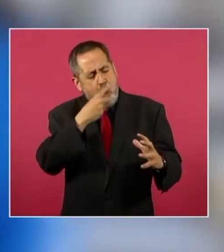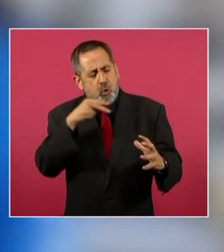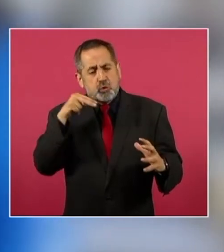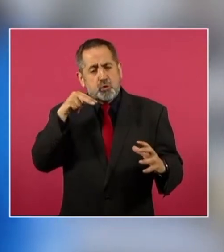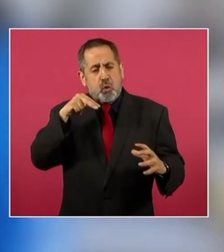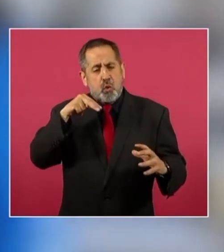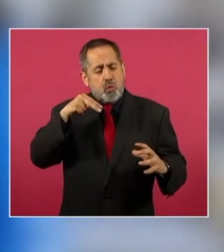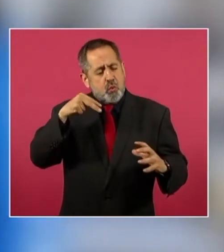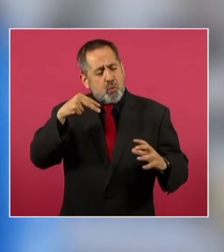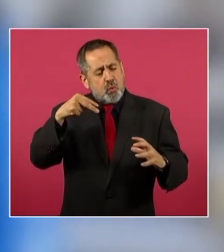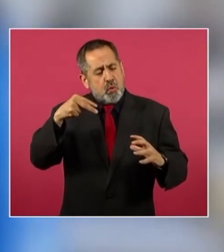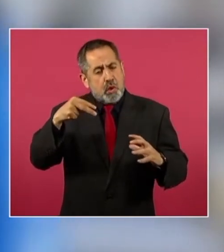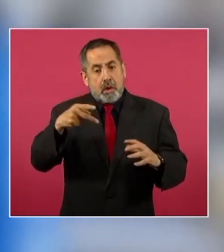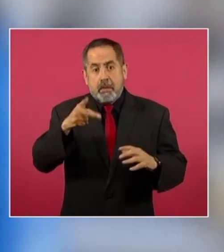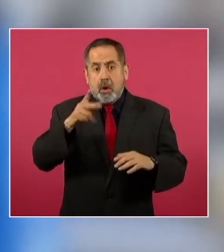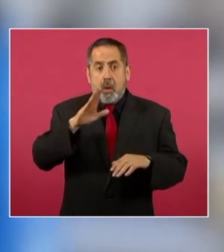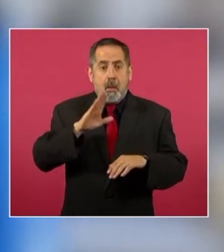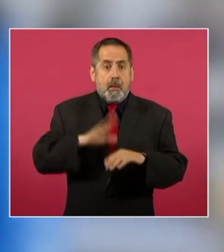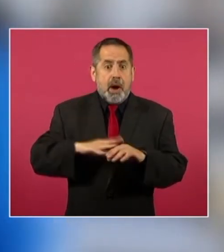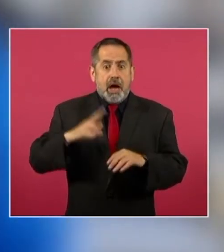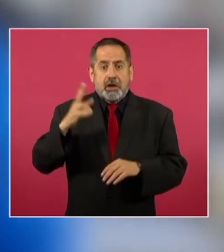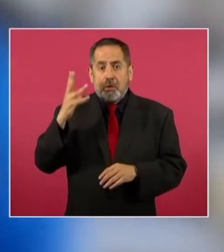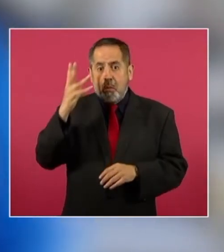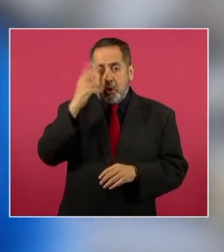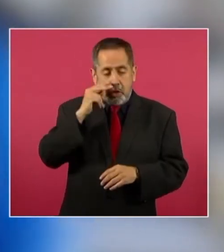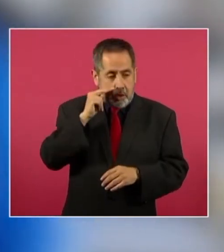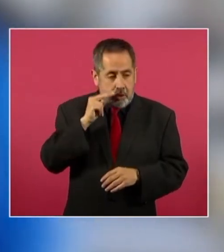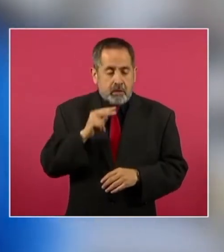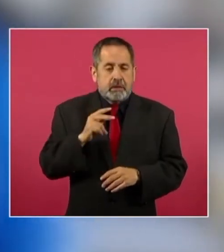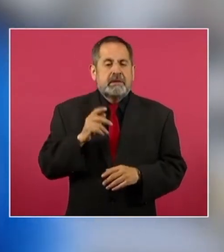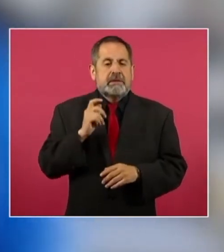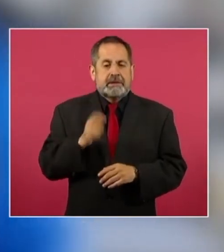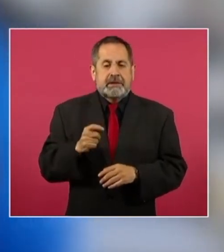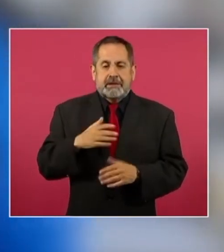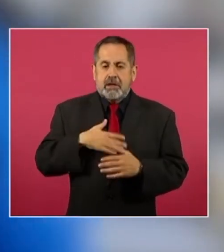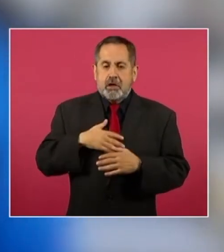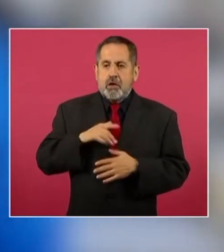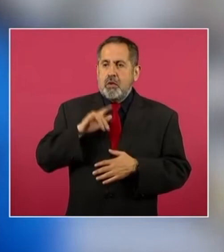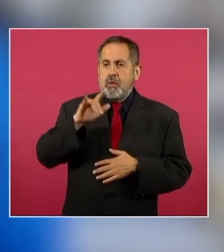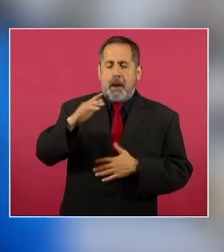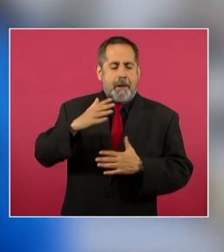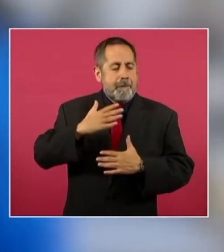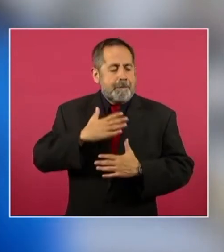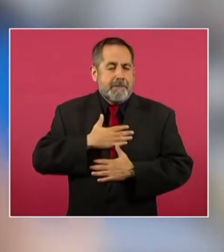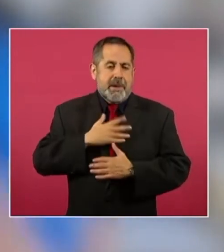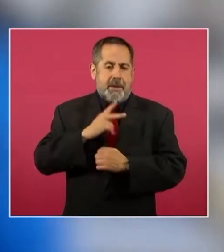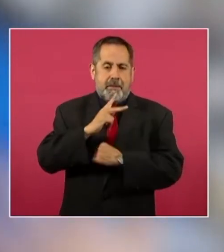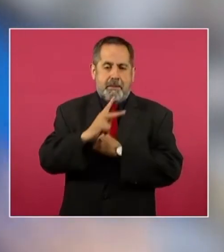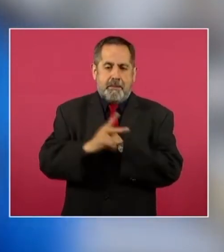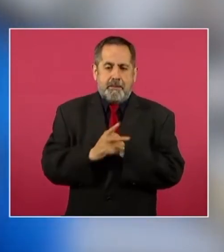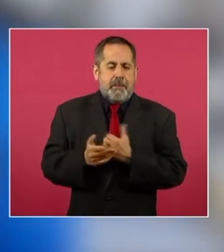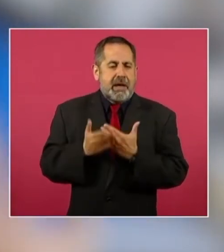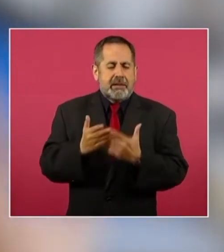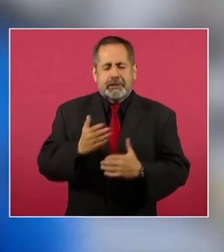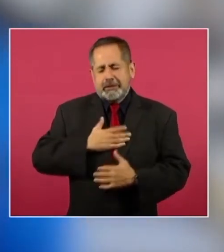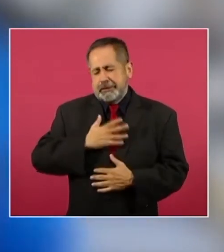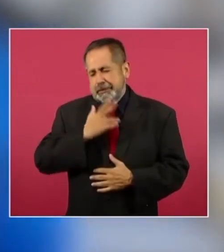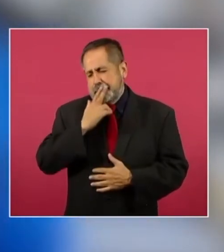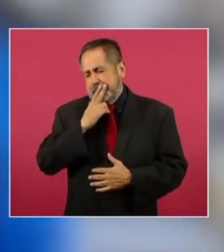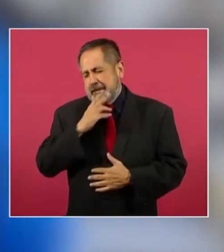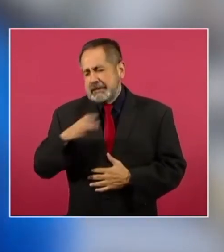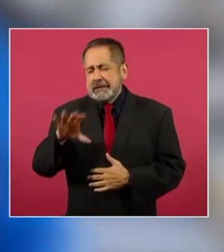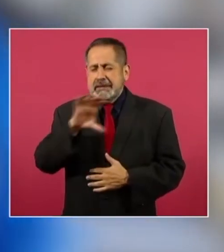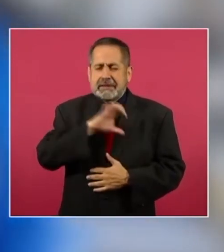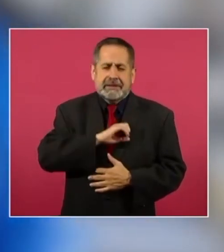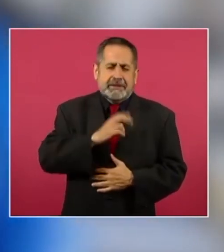espacio. Pero lo más bonito para mí fue que pude dedicarle este vuelo a mi país, a mi amado y hermoso